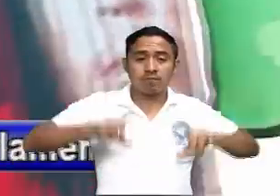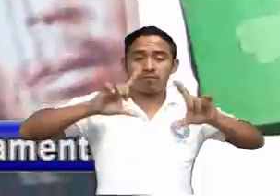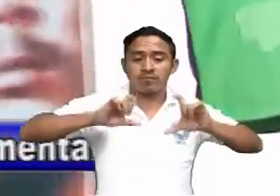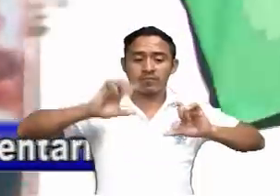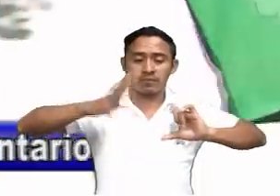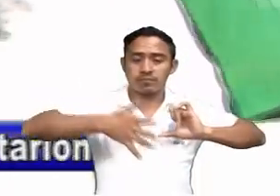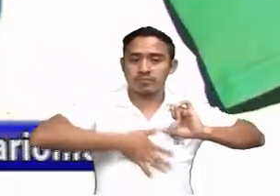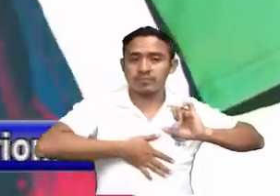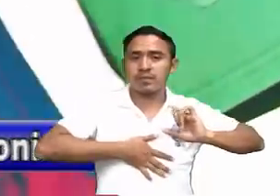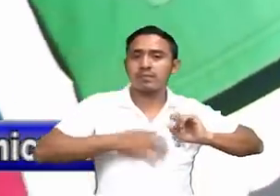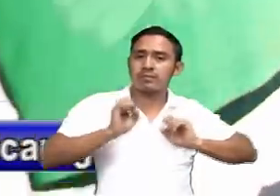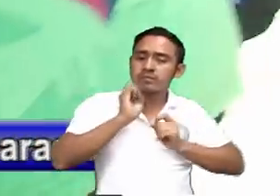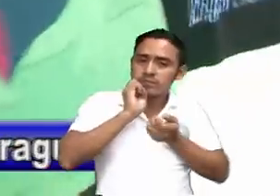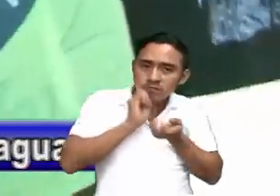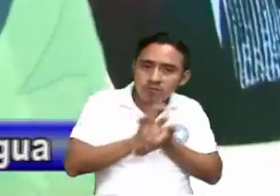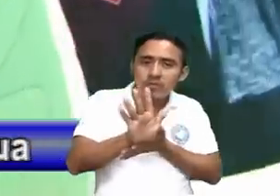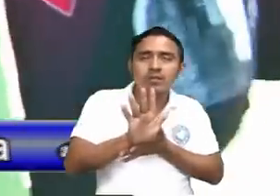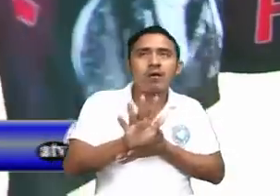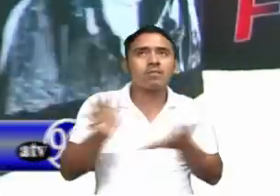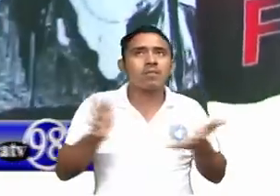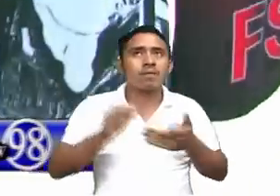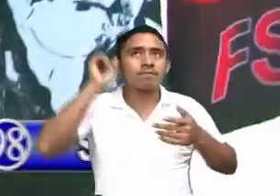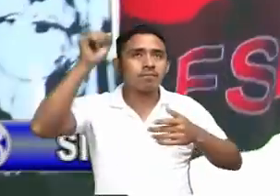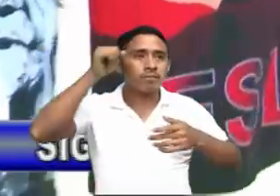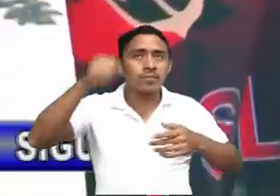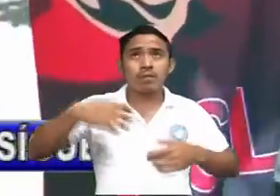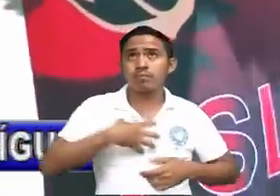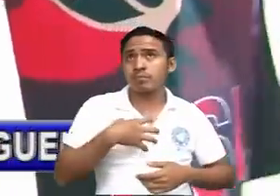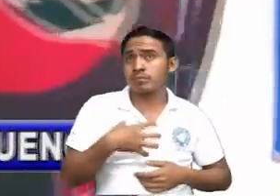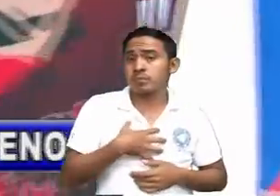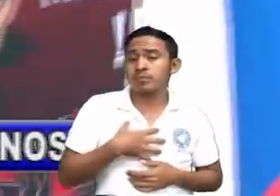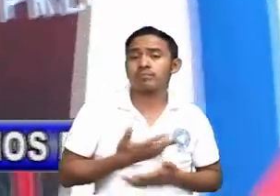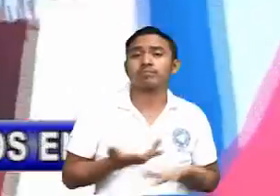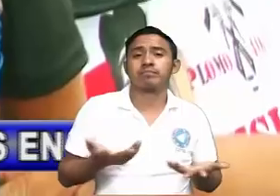fotografías y mensajes alusivos a nuestro héroe de la paz.